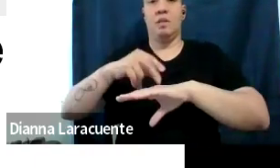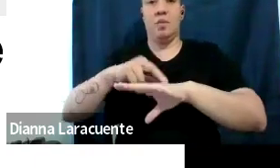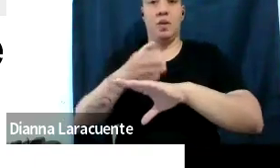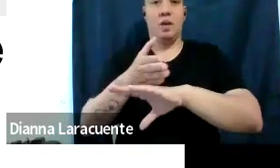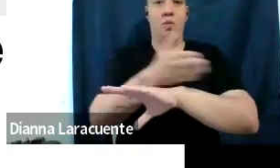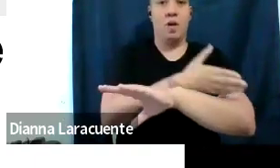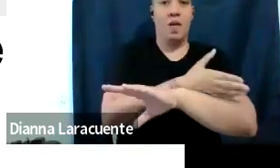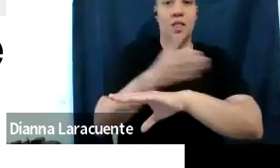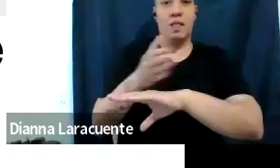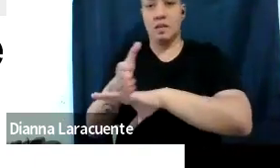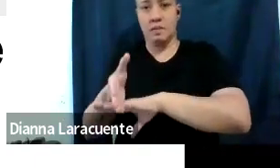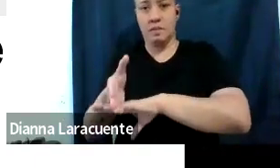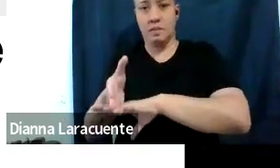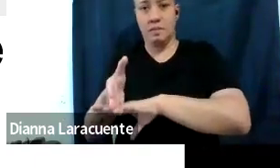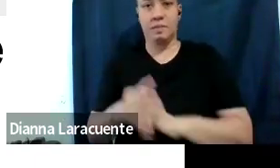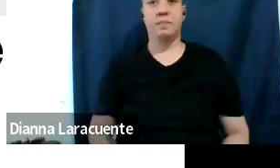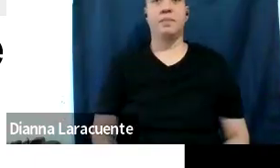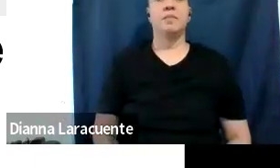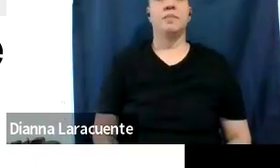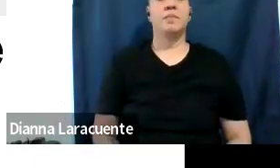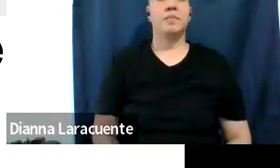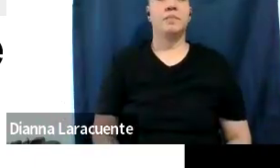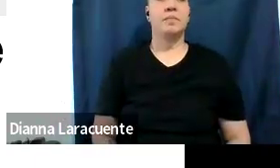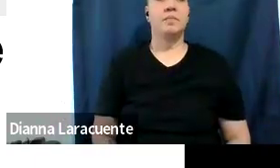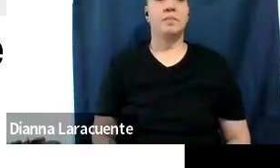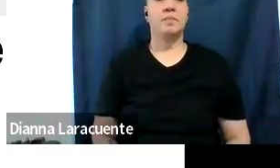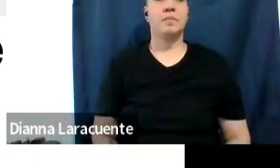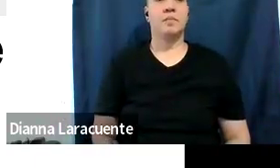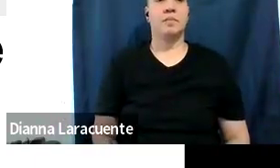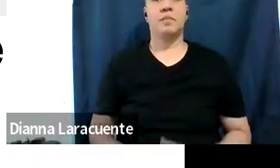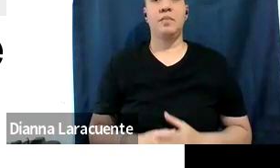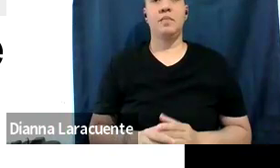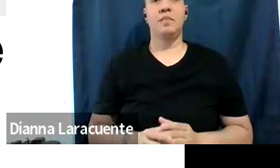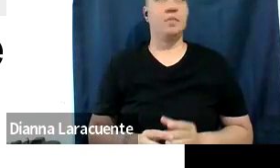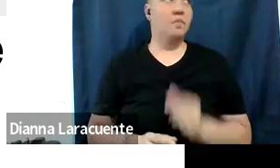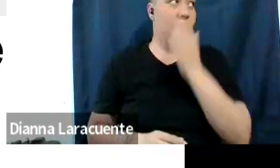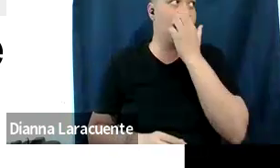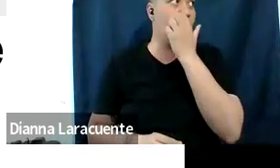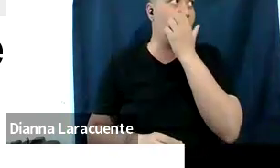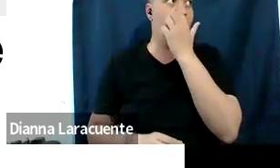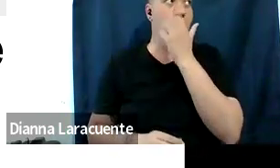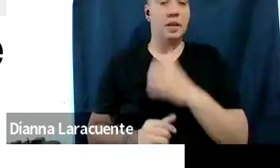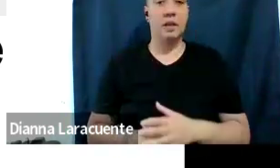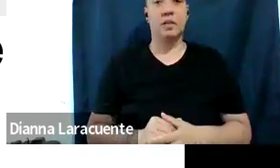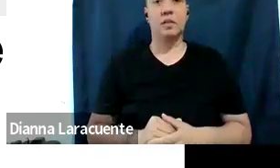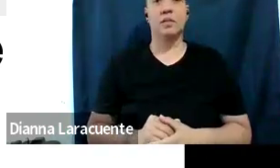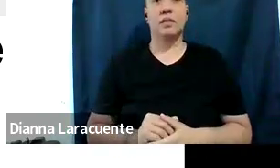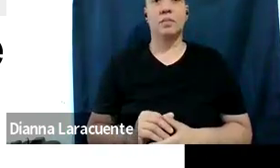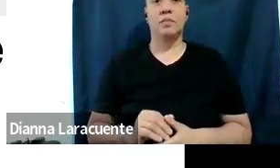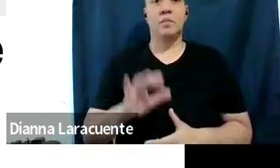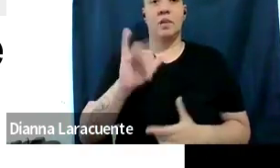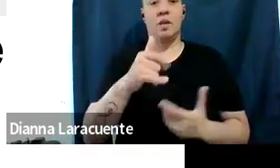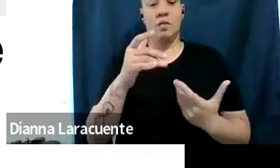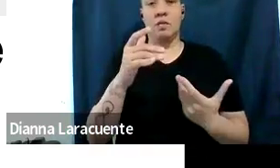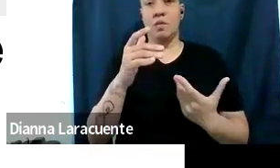después. Y allí se dio a conocer en la asamblea, y Dalmau Canet, discípulo de Valdoriotti de